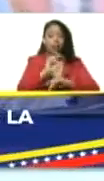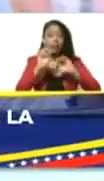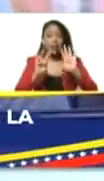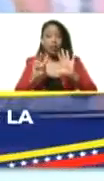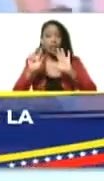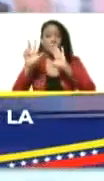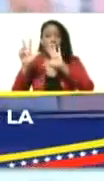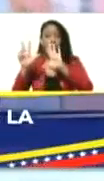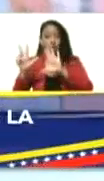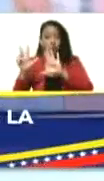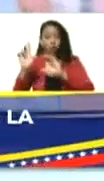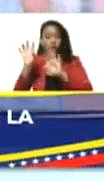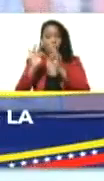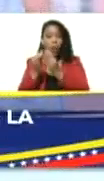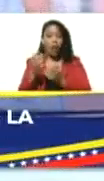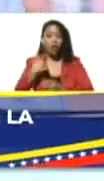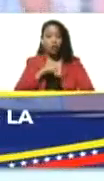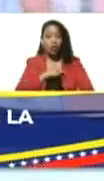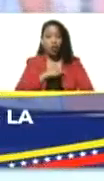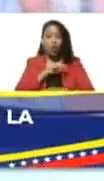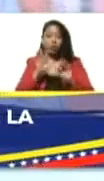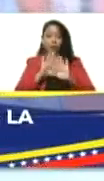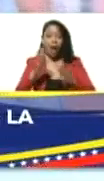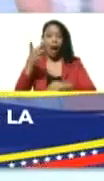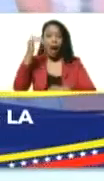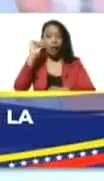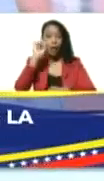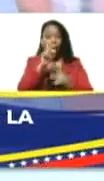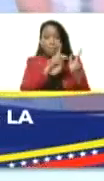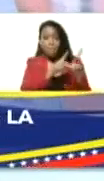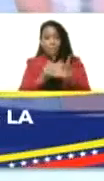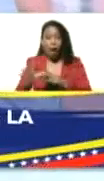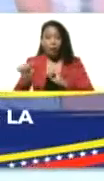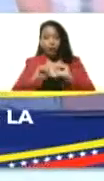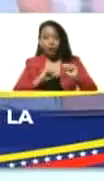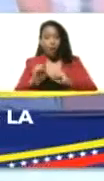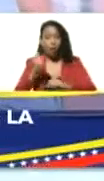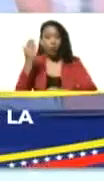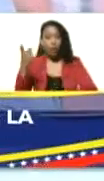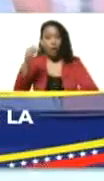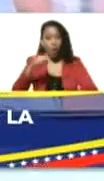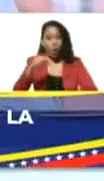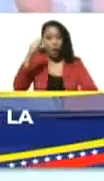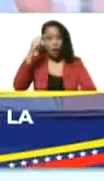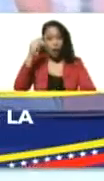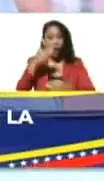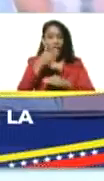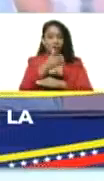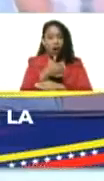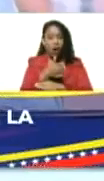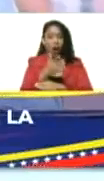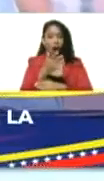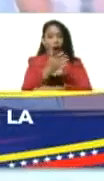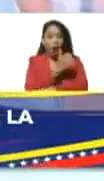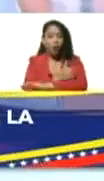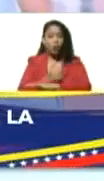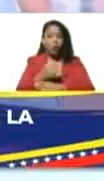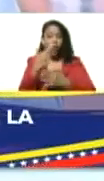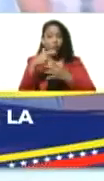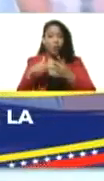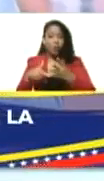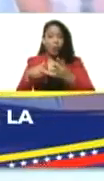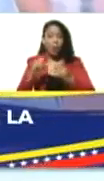378 familias, nosotros ya tenemos un plan de acción que usted el día de hoy va a autorizar con unos recursos para